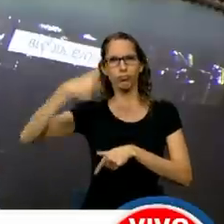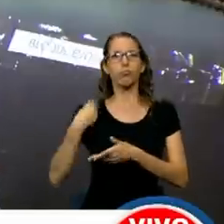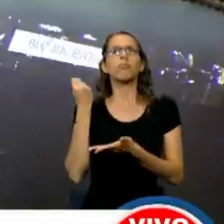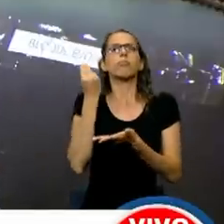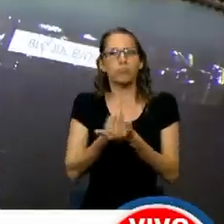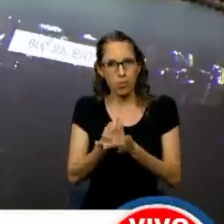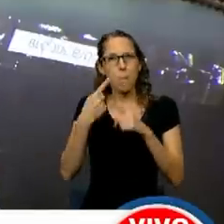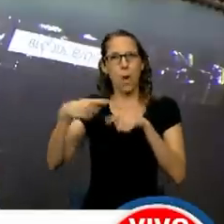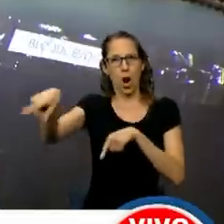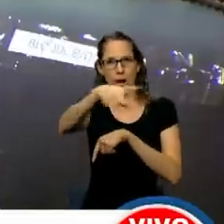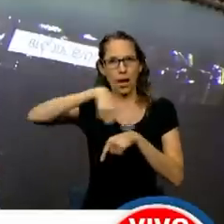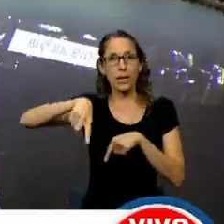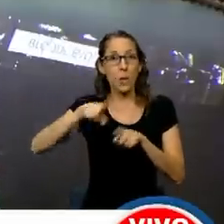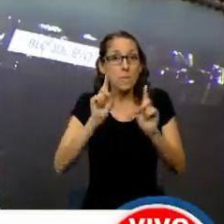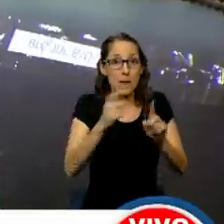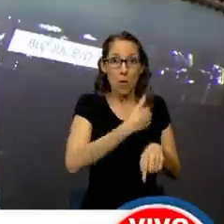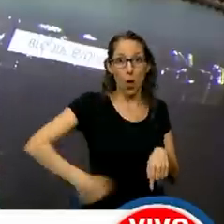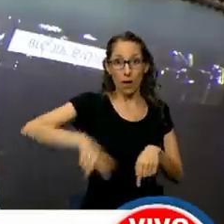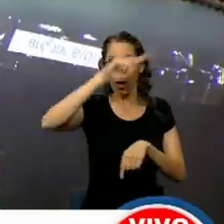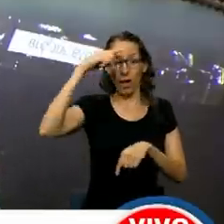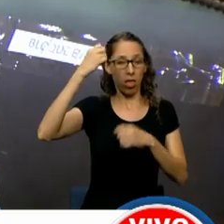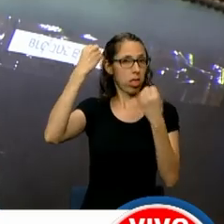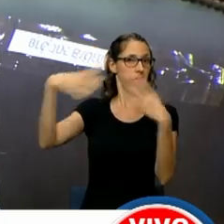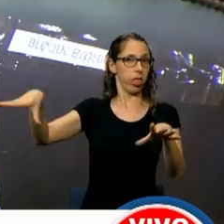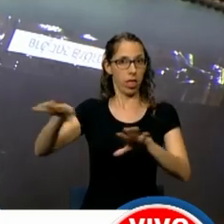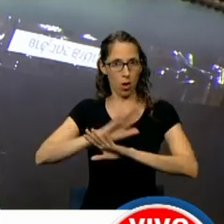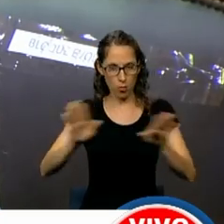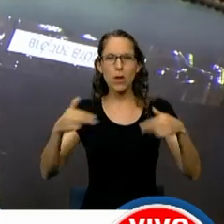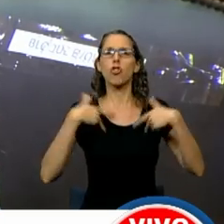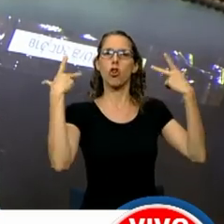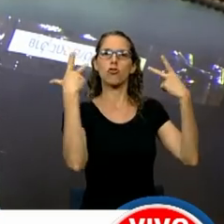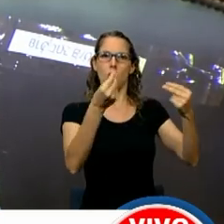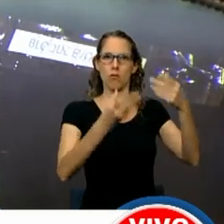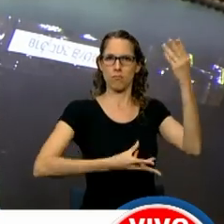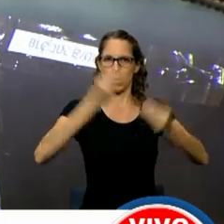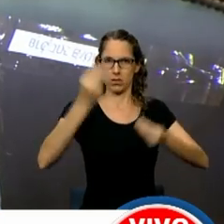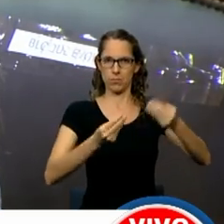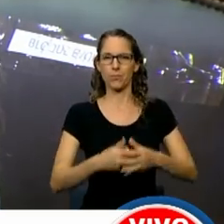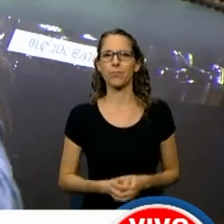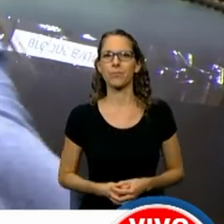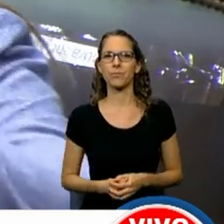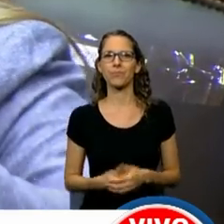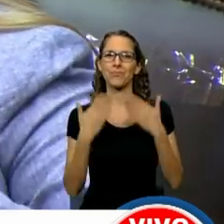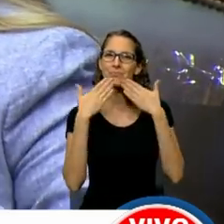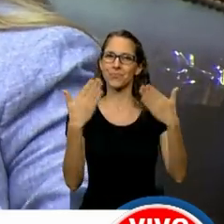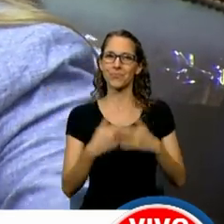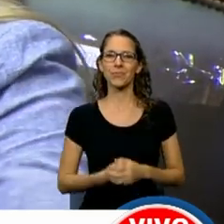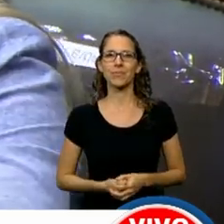hombres y mujeres que han sido olvidados por este gobierno nacional es que voy a votar en contra del dictamen de mayoría gracias